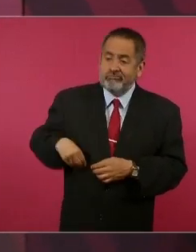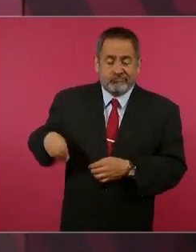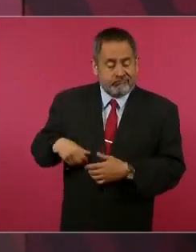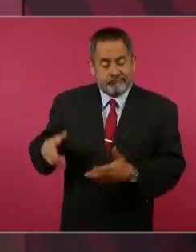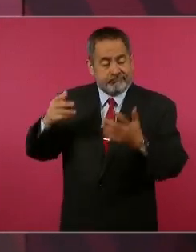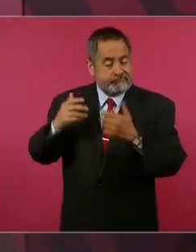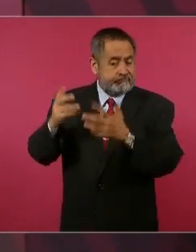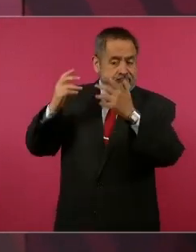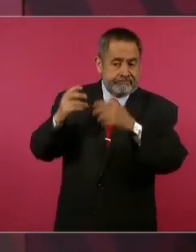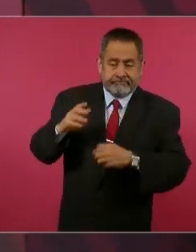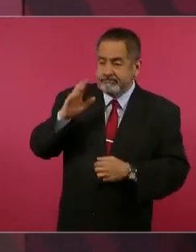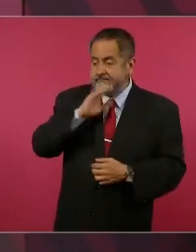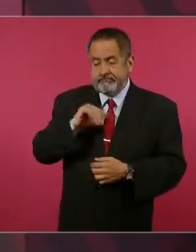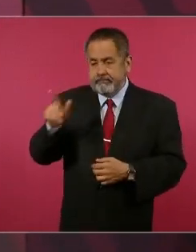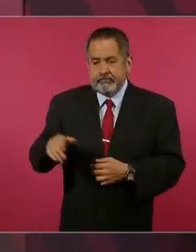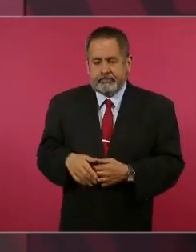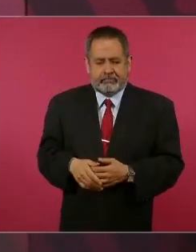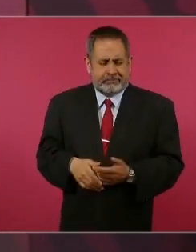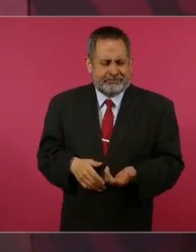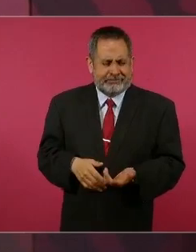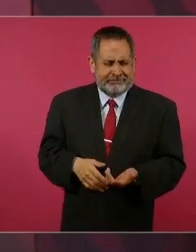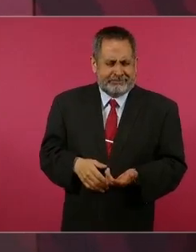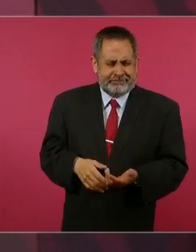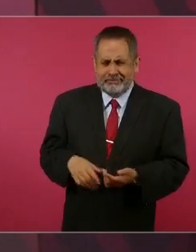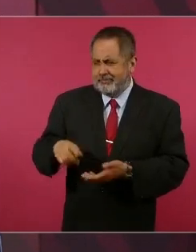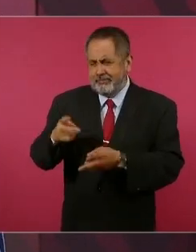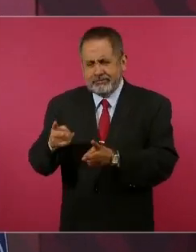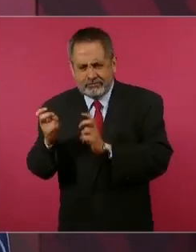y los grandes